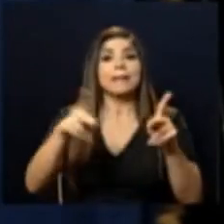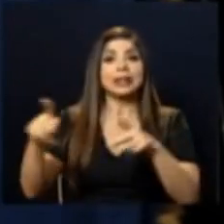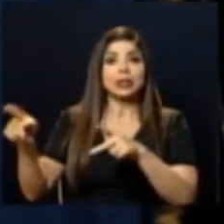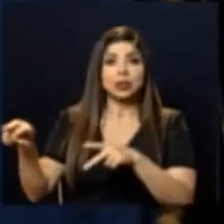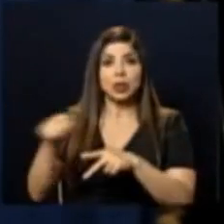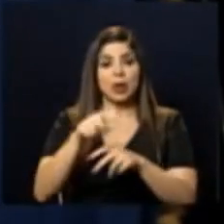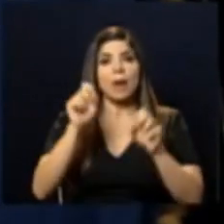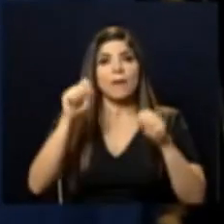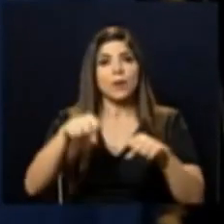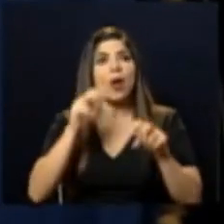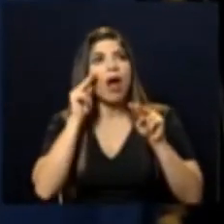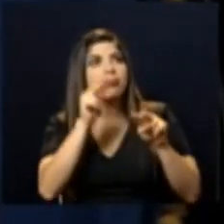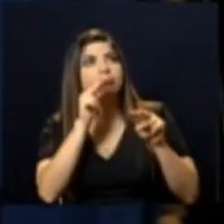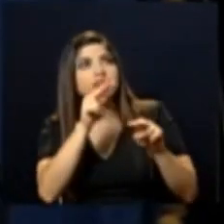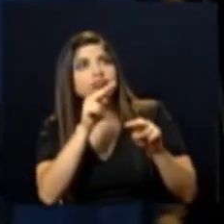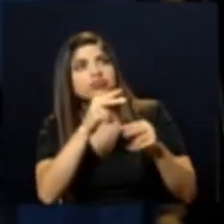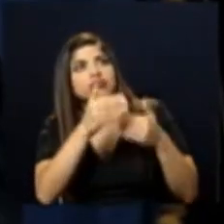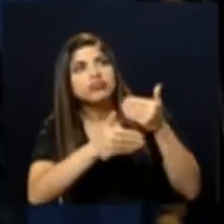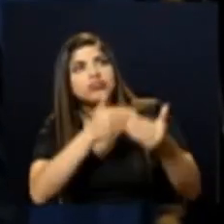pueda darle seguimiento.